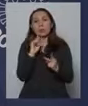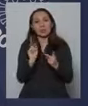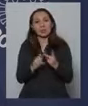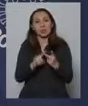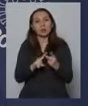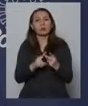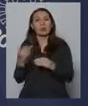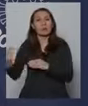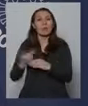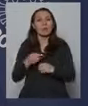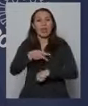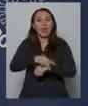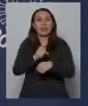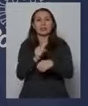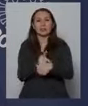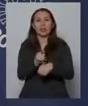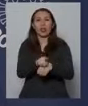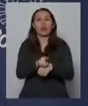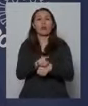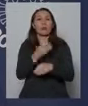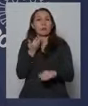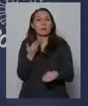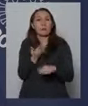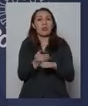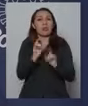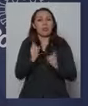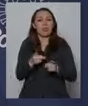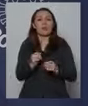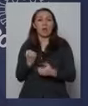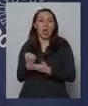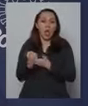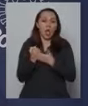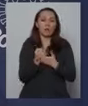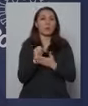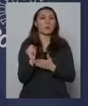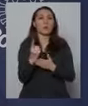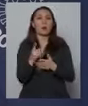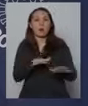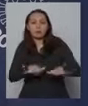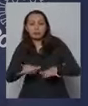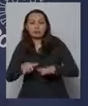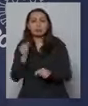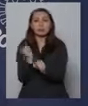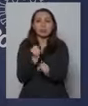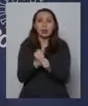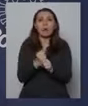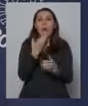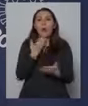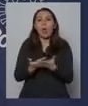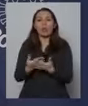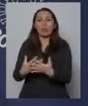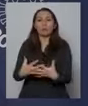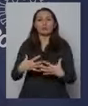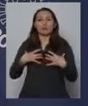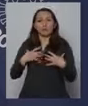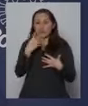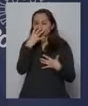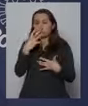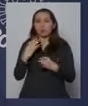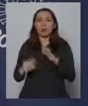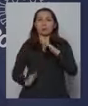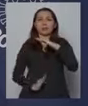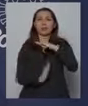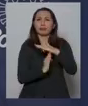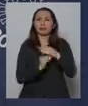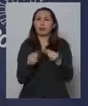que están haciendo los kinesiólogos que piden estar en la primera línea, sobre todo en la operatividad que tiene que ver con los ventiladores mecánicos. Se le está frenando